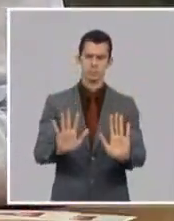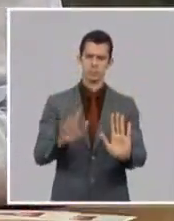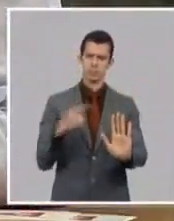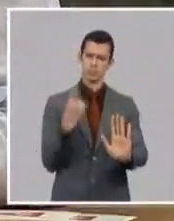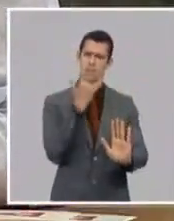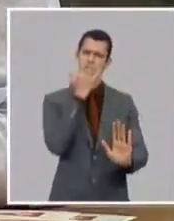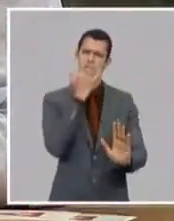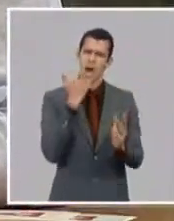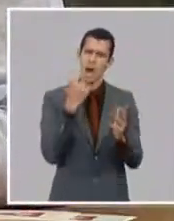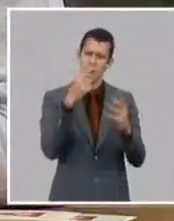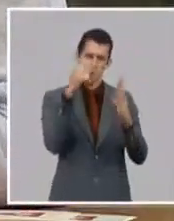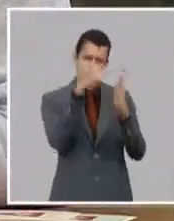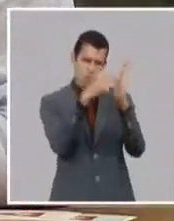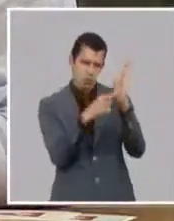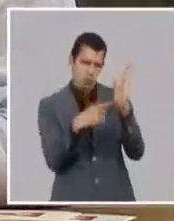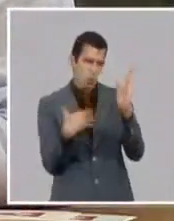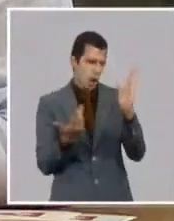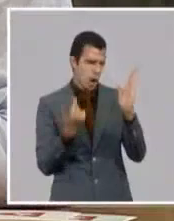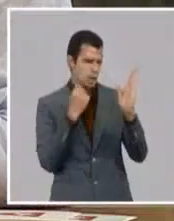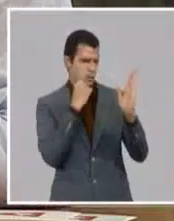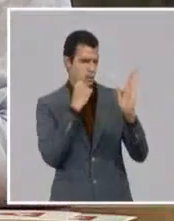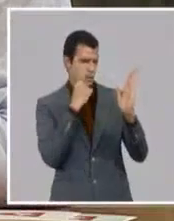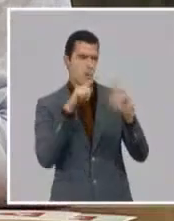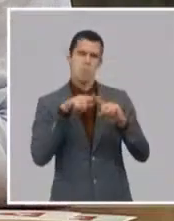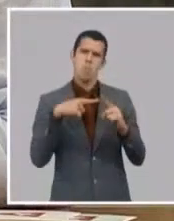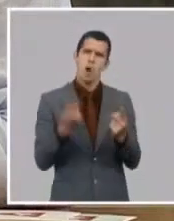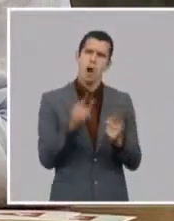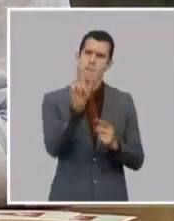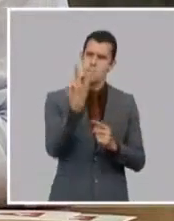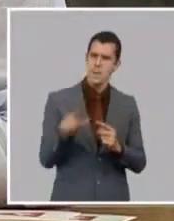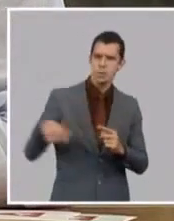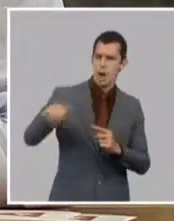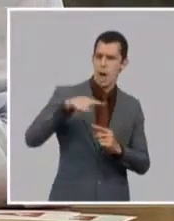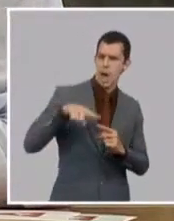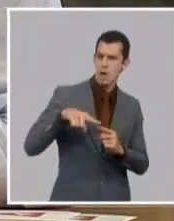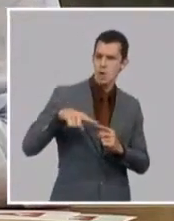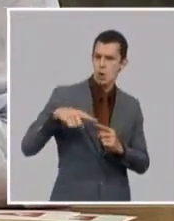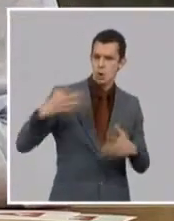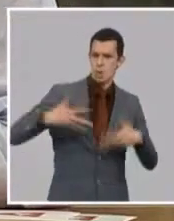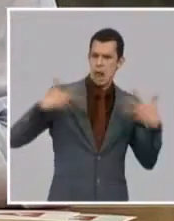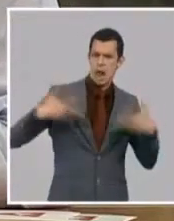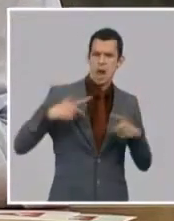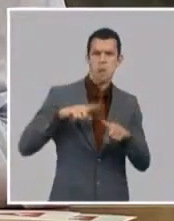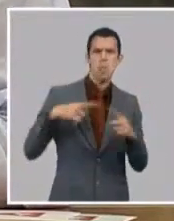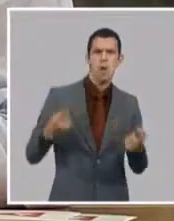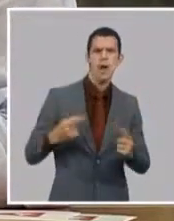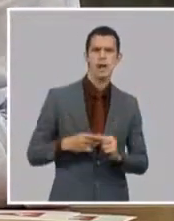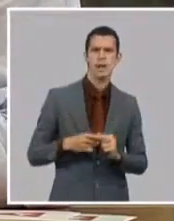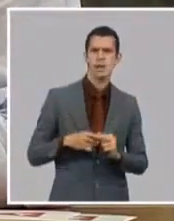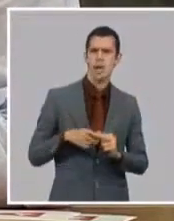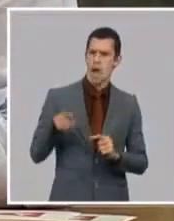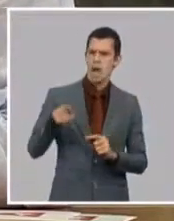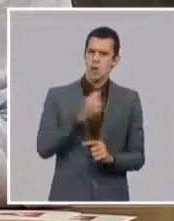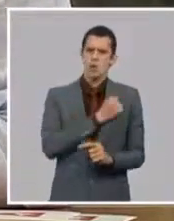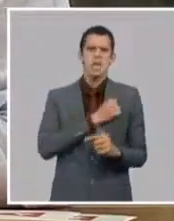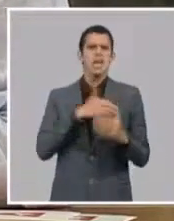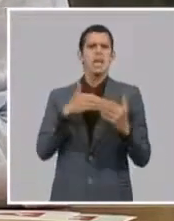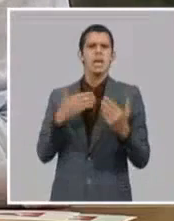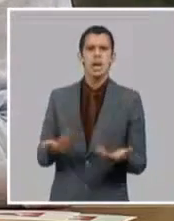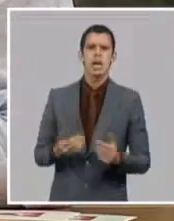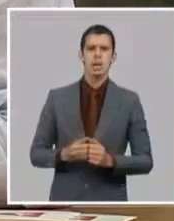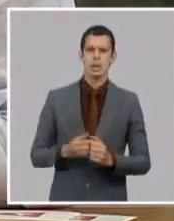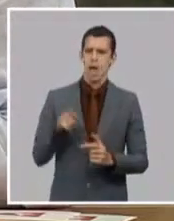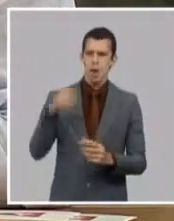personas como estas que llegan a estos estados y que pueden ser entonces manipuladas por una